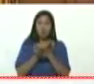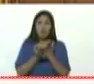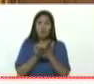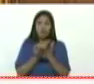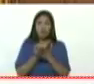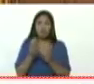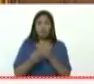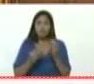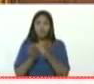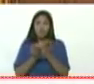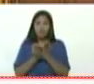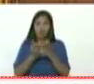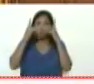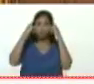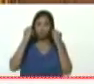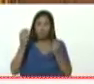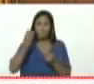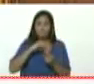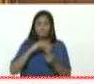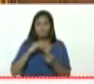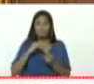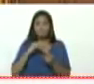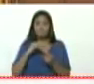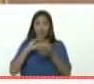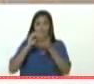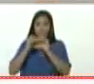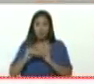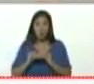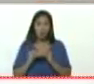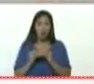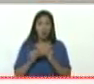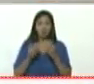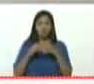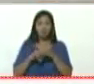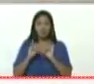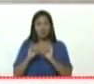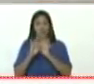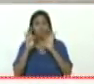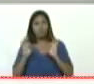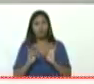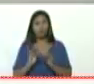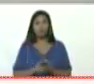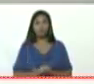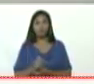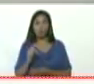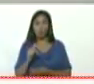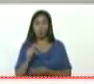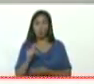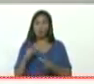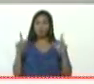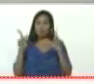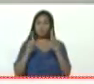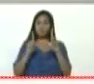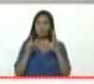estudiar la capacidad para mejorar la influencia. Hoy inclusive las televisoras